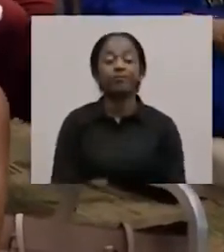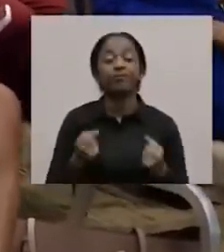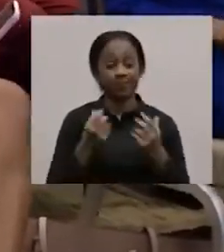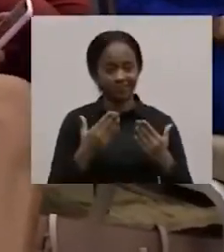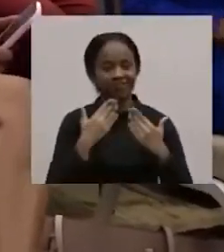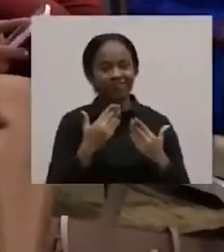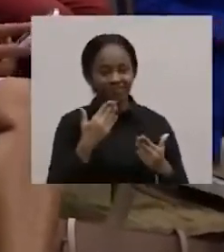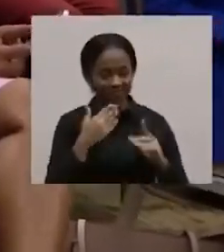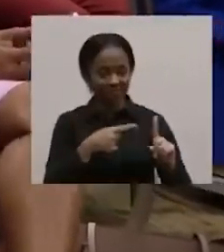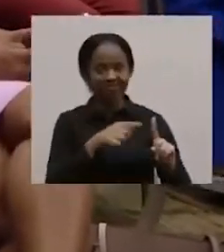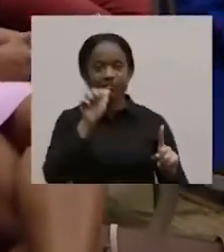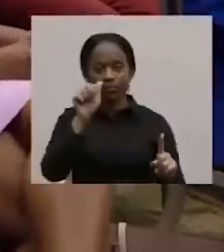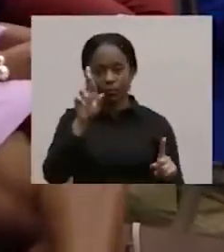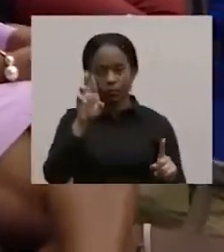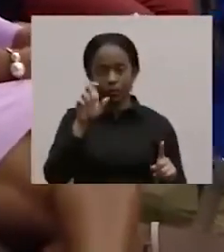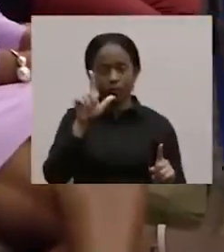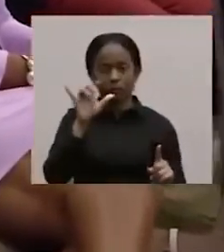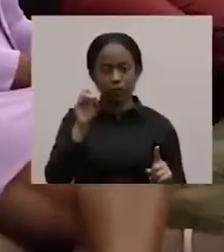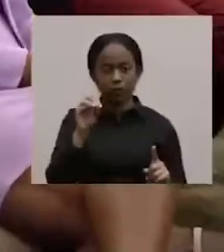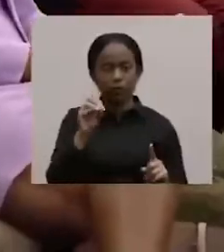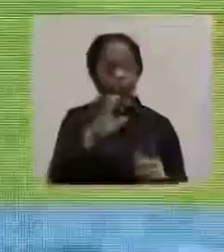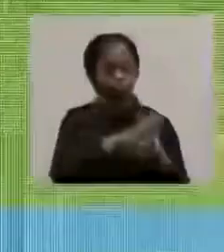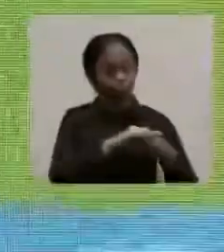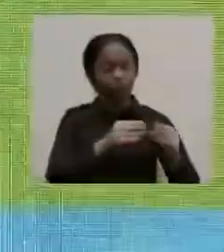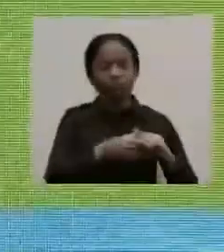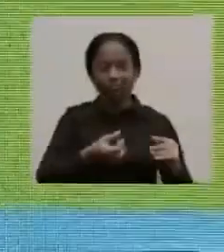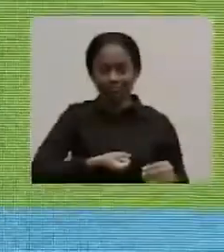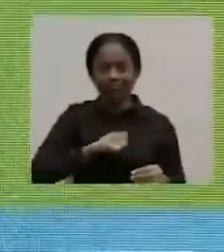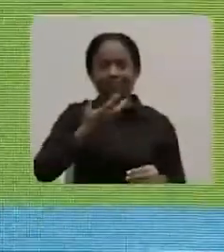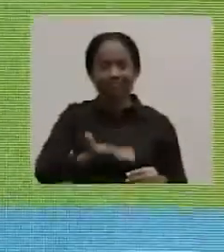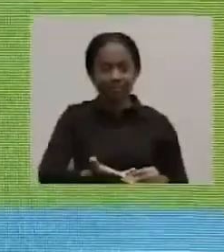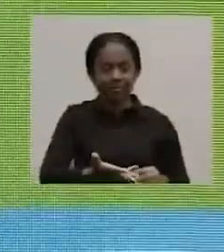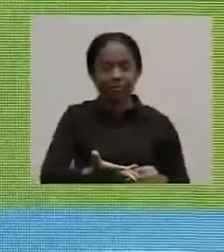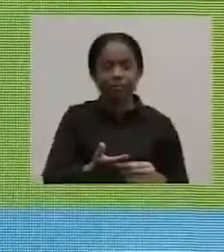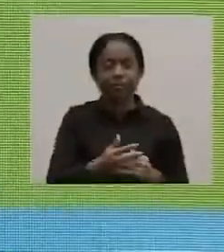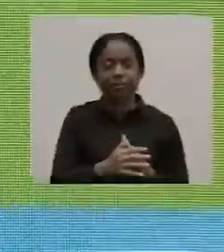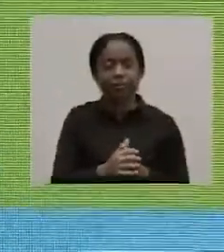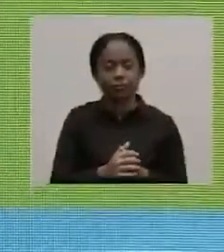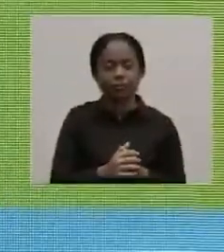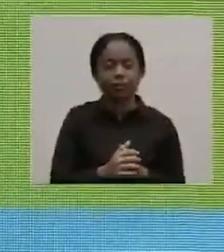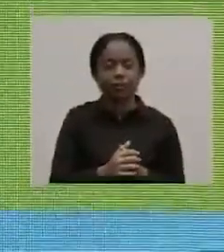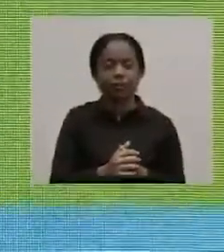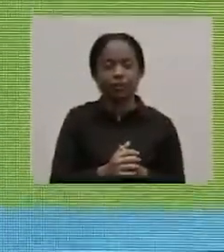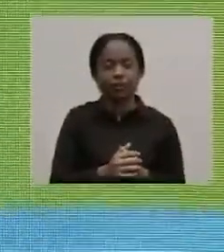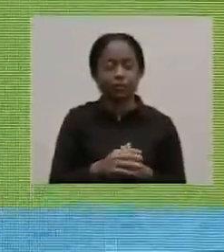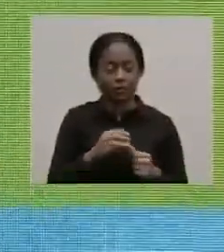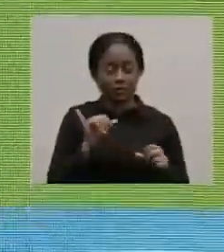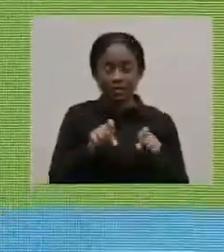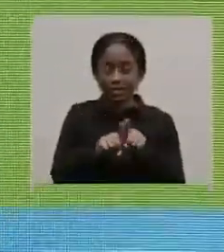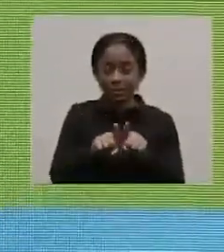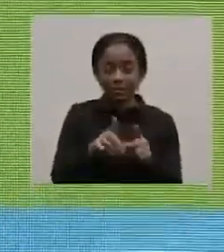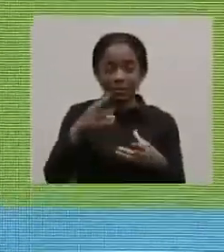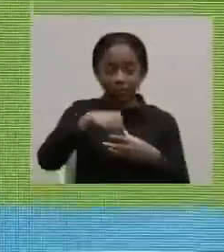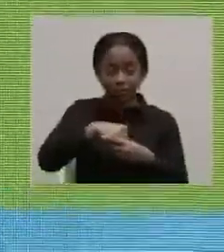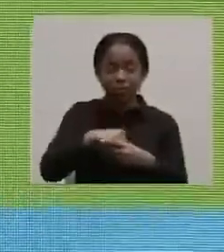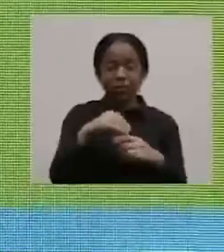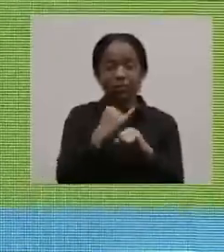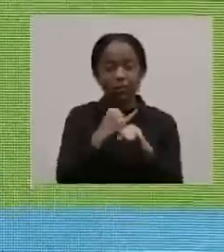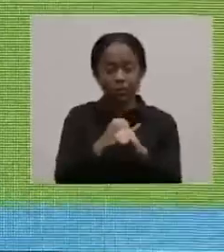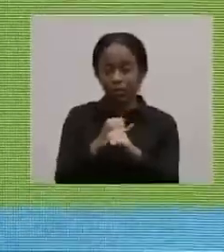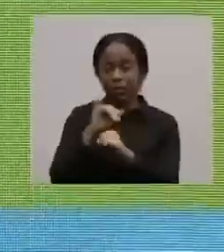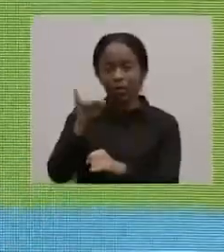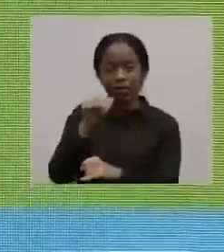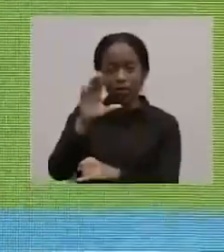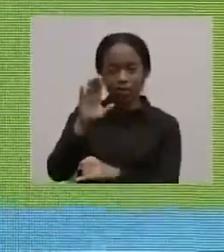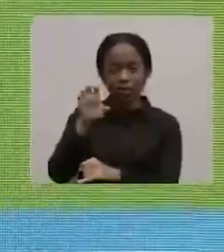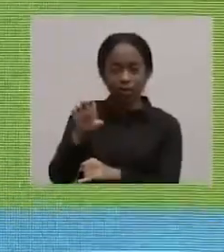Muchísimas gracias, don Aurelio Enríquez, por sus palabras y por ser parte también junto a nuestra institución, la Junta Central Electoral,